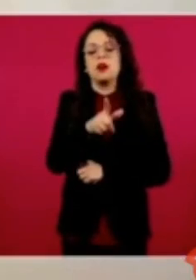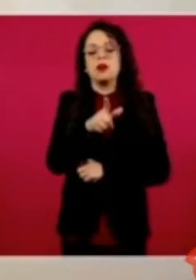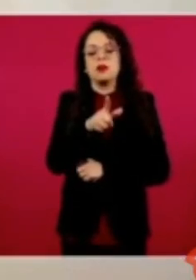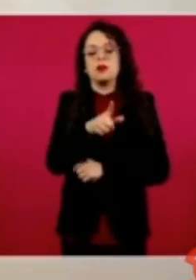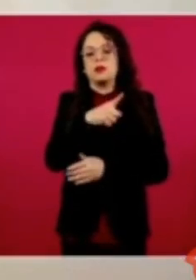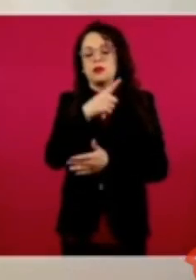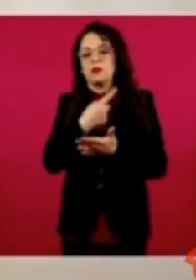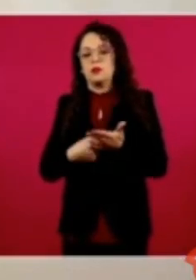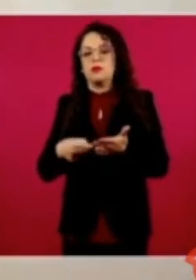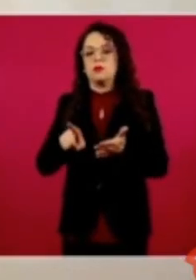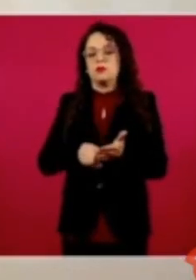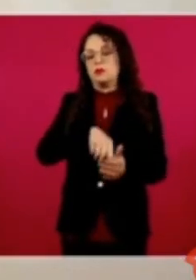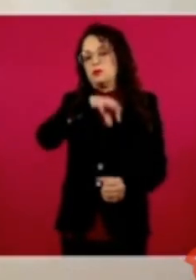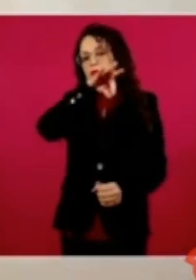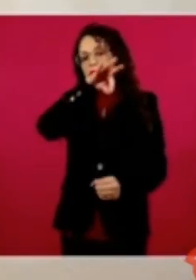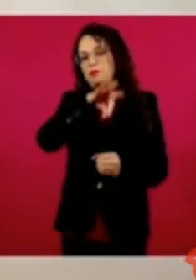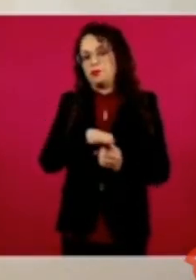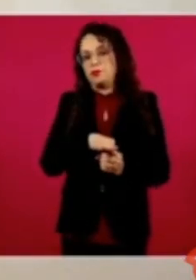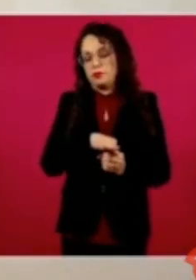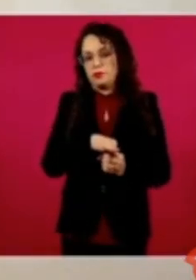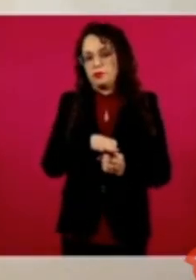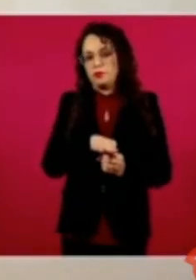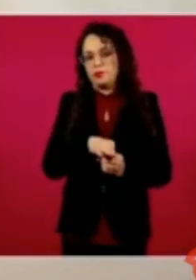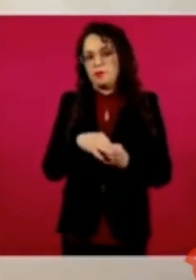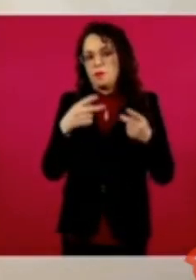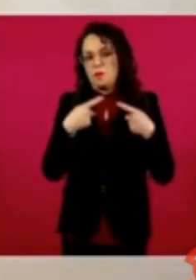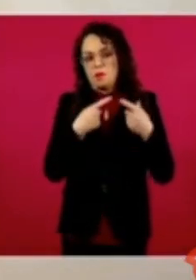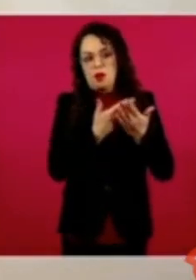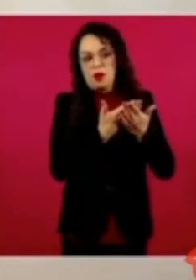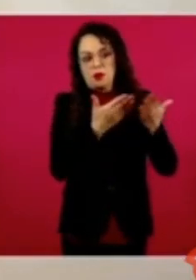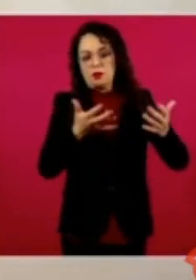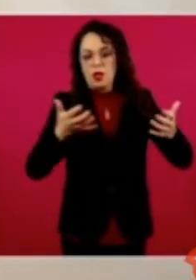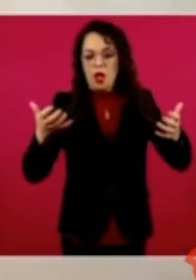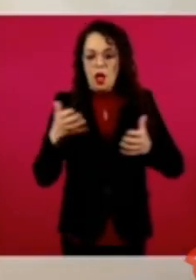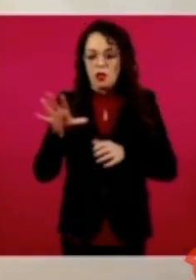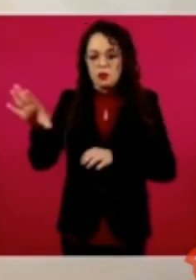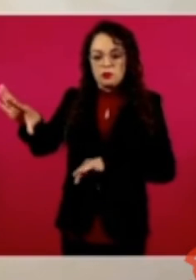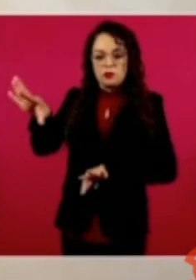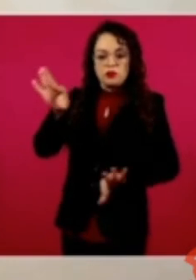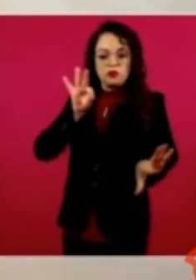del pueblo, que los elige el pueblo.